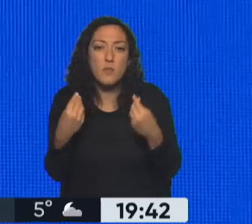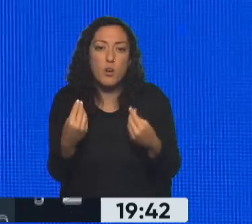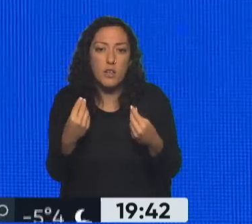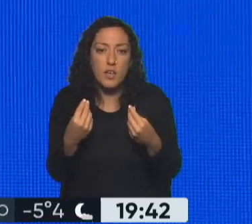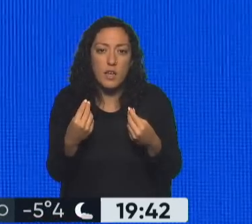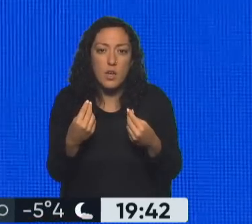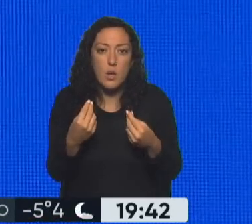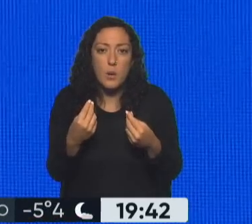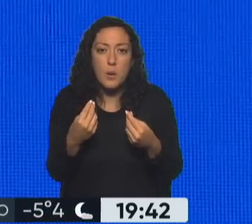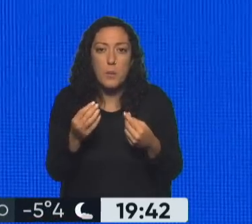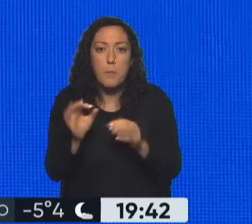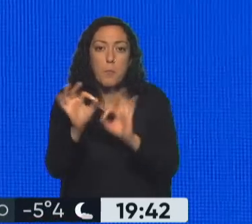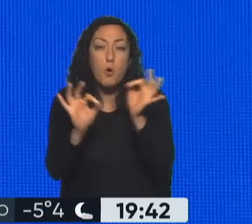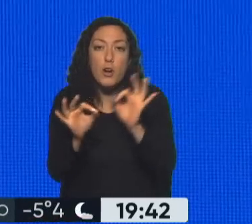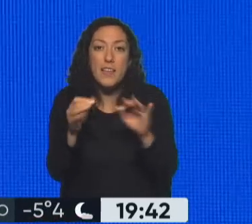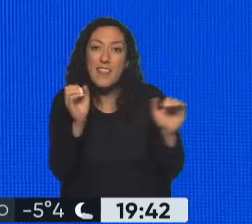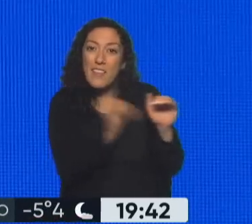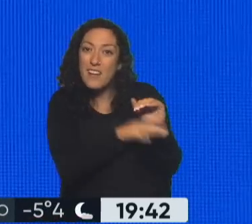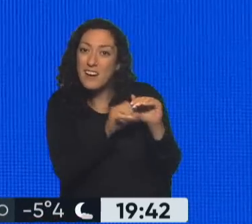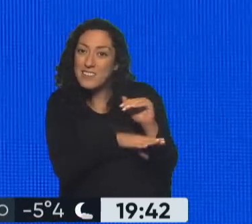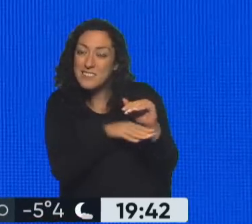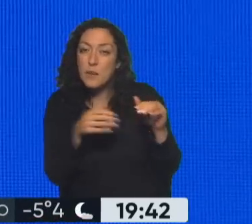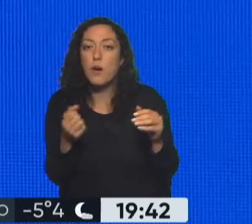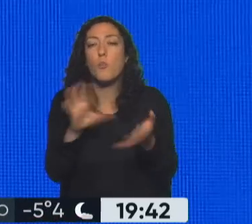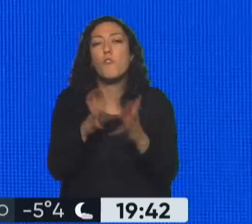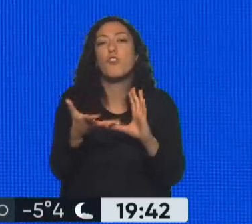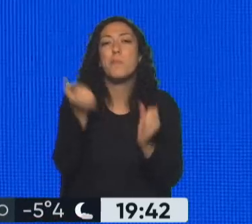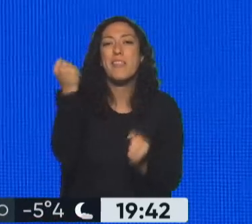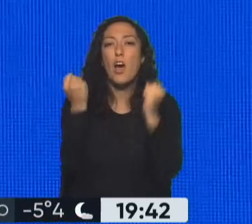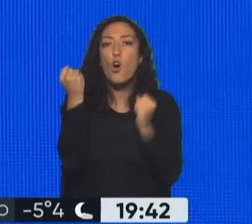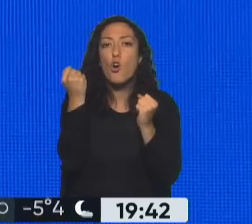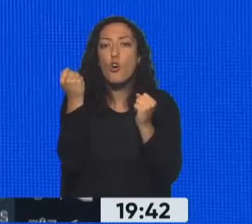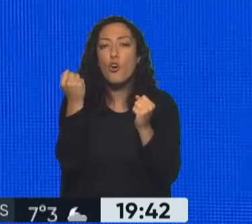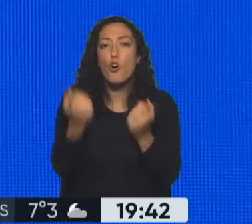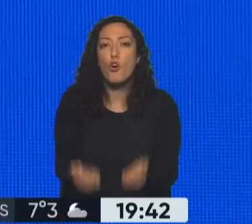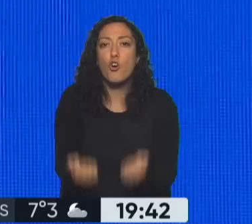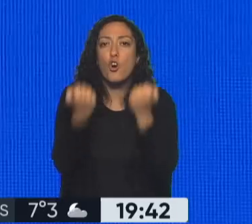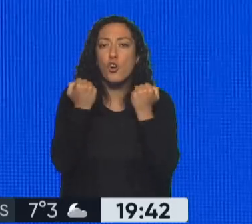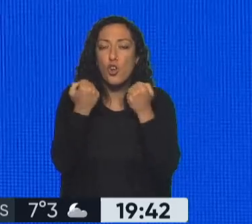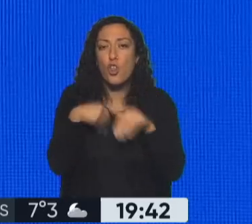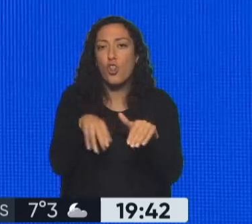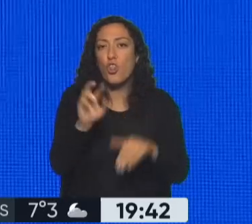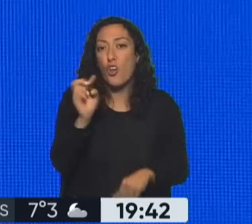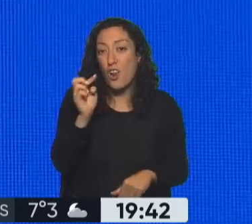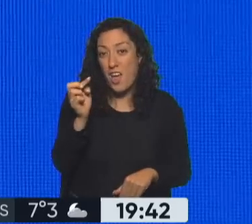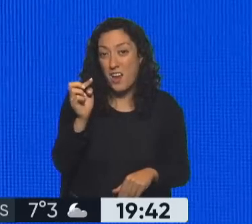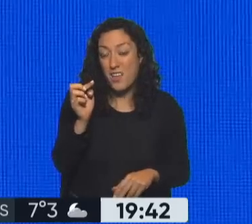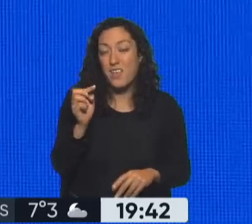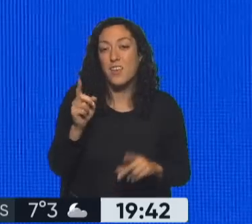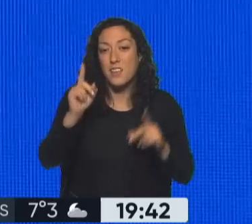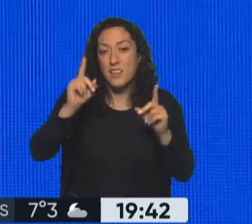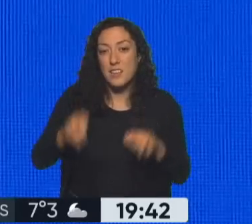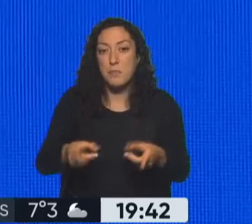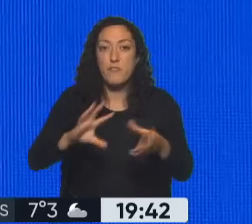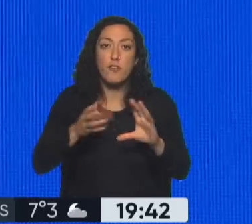como moneda de reserva, como moneda de ahorro, el dólar, y en muchos casos también como unidad